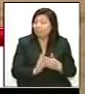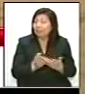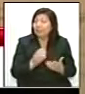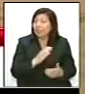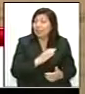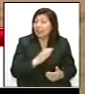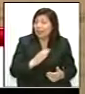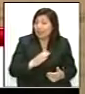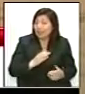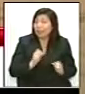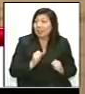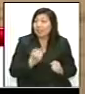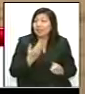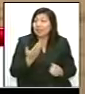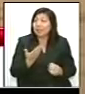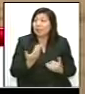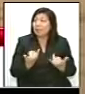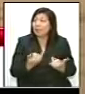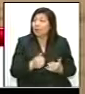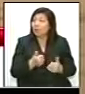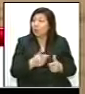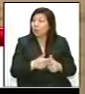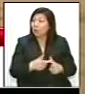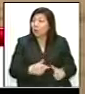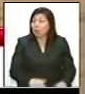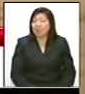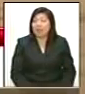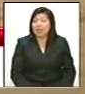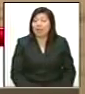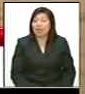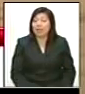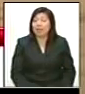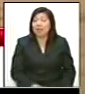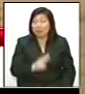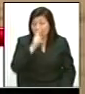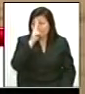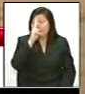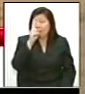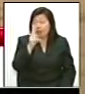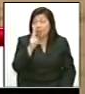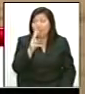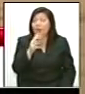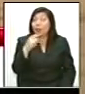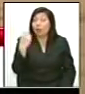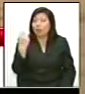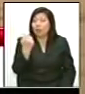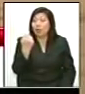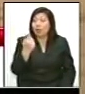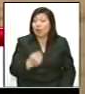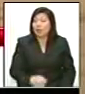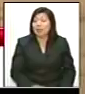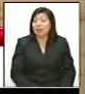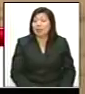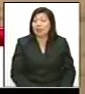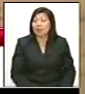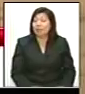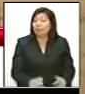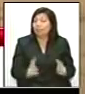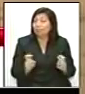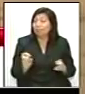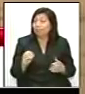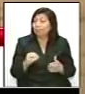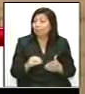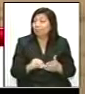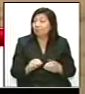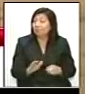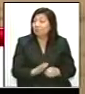Callao, conforme se ha pedido acá, y de otros lugares, de La Victoria, creo que ese es un... y de Trujillo, donde tenemos un tema concreto,